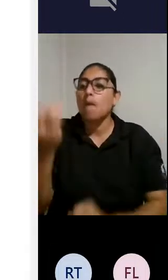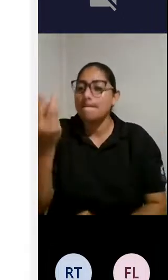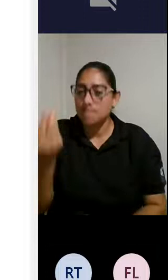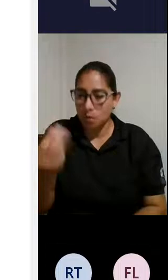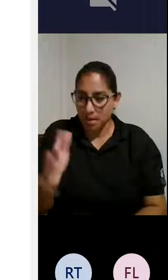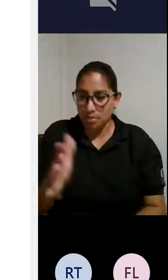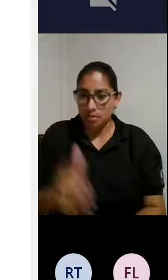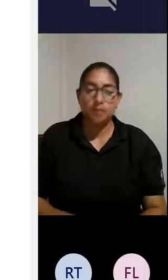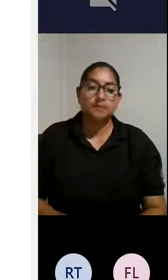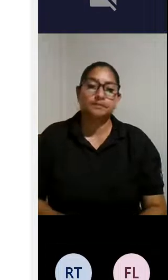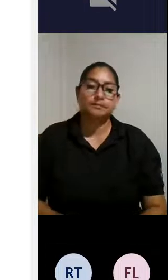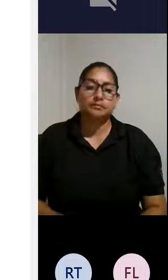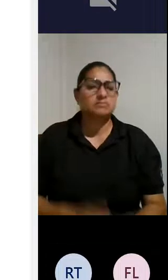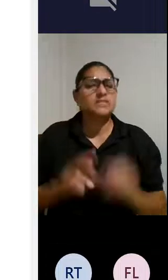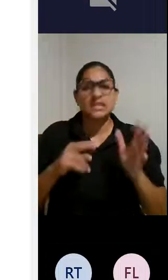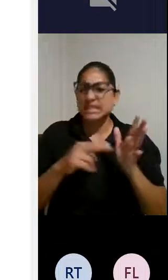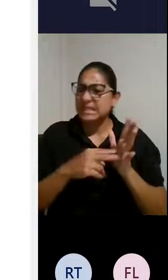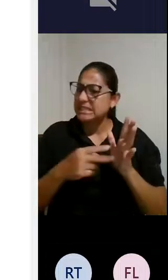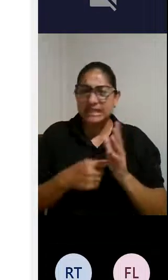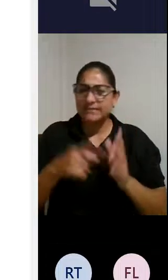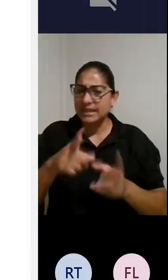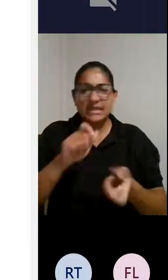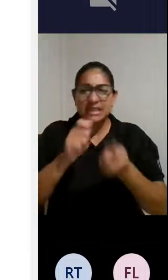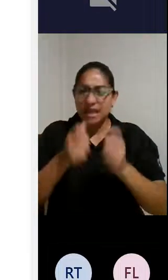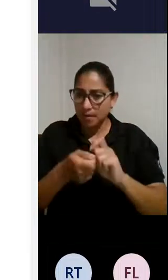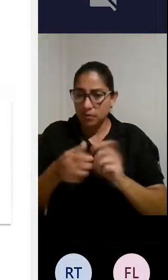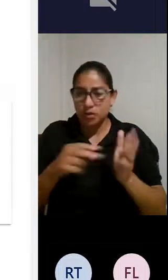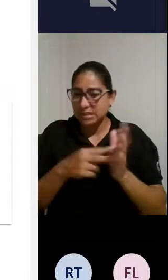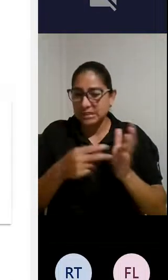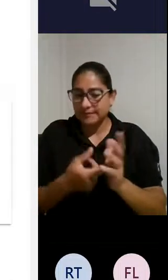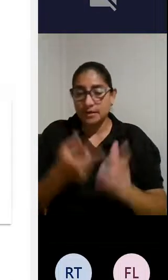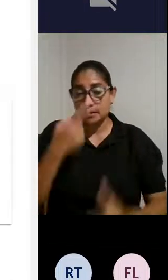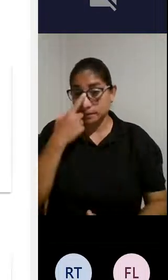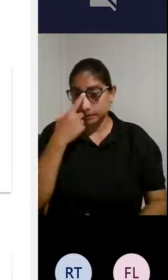¿Qué es la tasa de cambio promedio? Va a ser